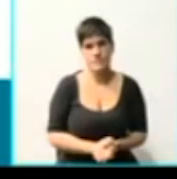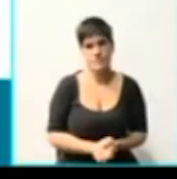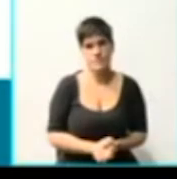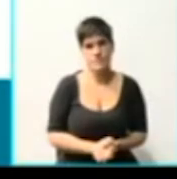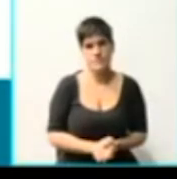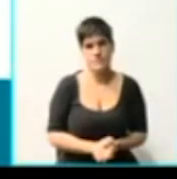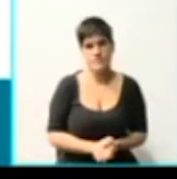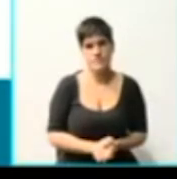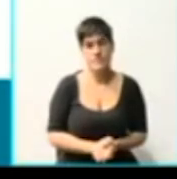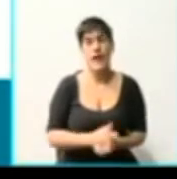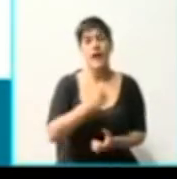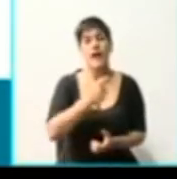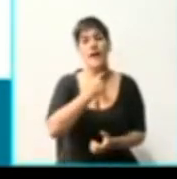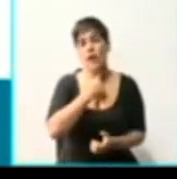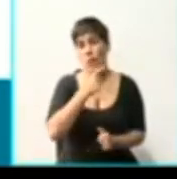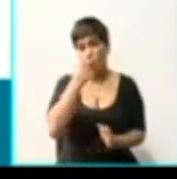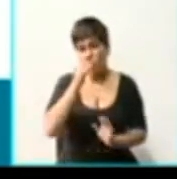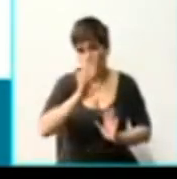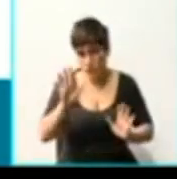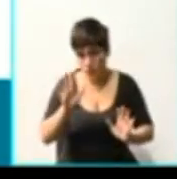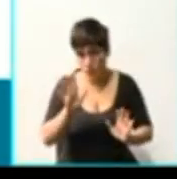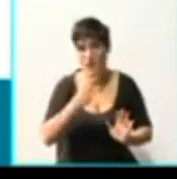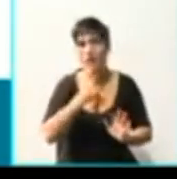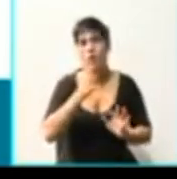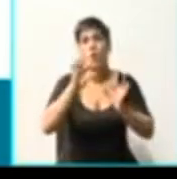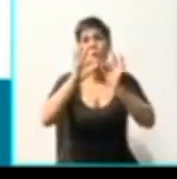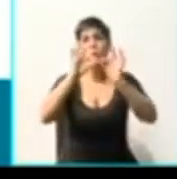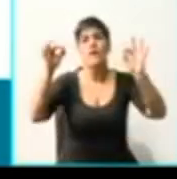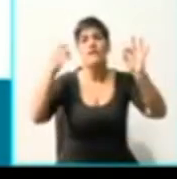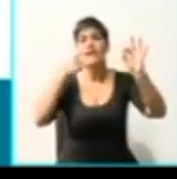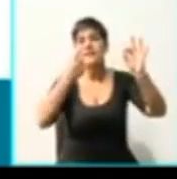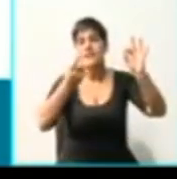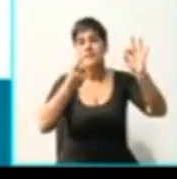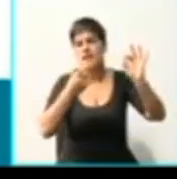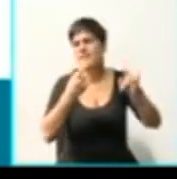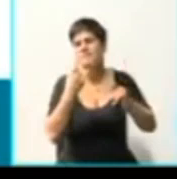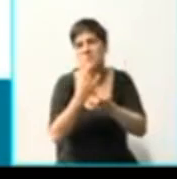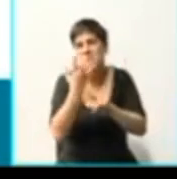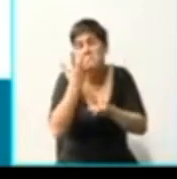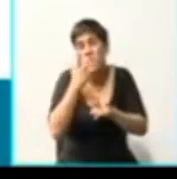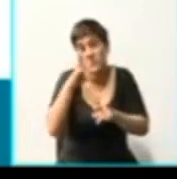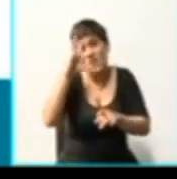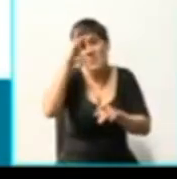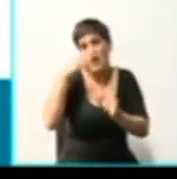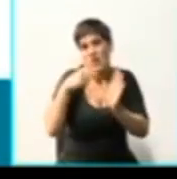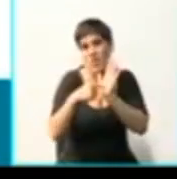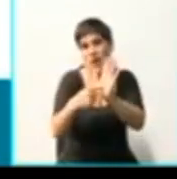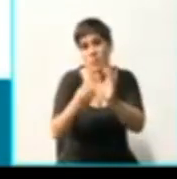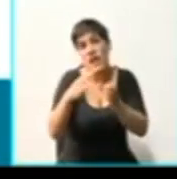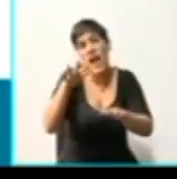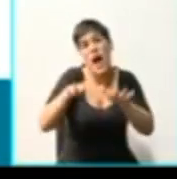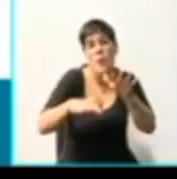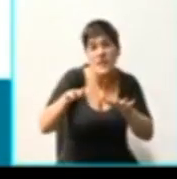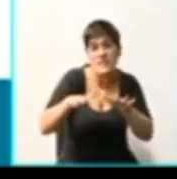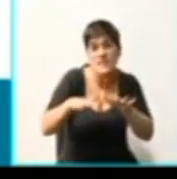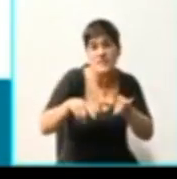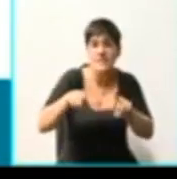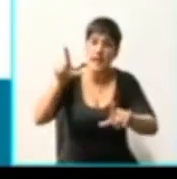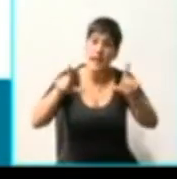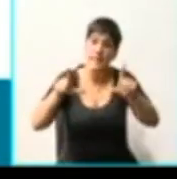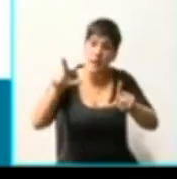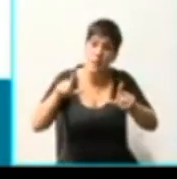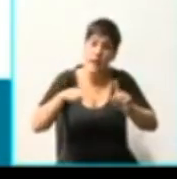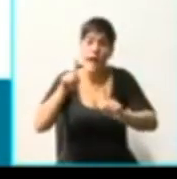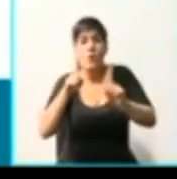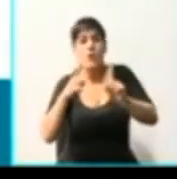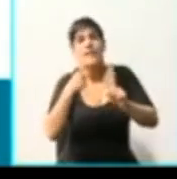Quiero, señor presidente, para terminar, leer una frase que siempre me gusta recordar, porque a veces alguien en un programa televisivo, en esos que